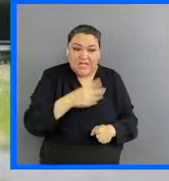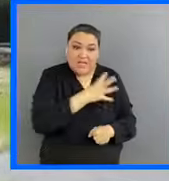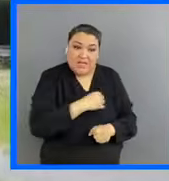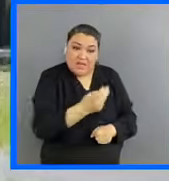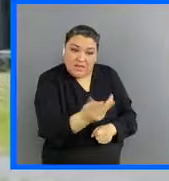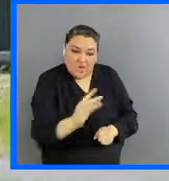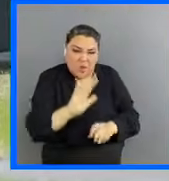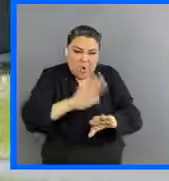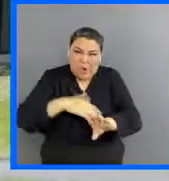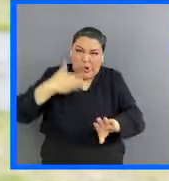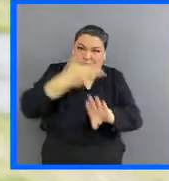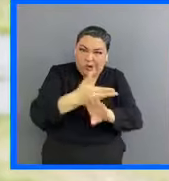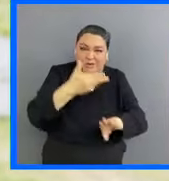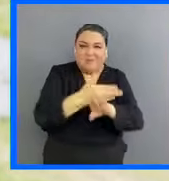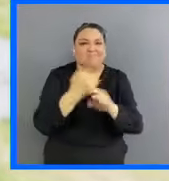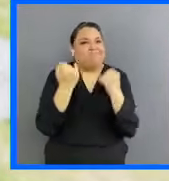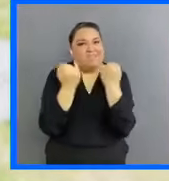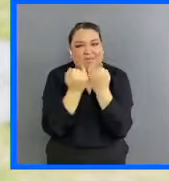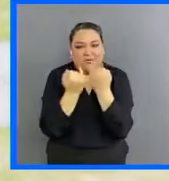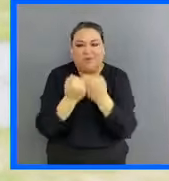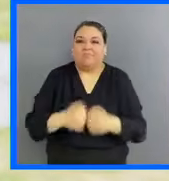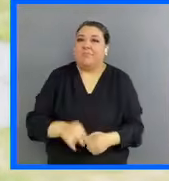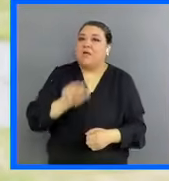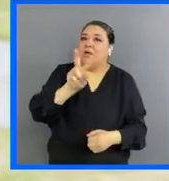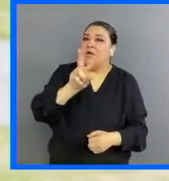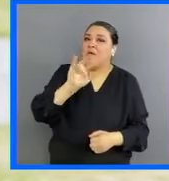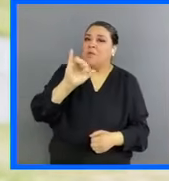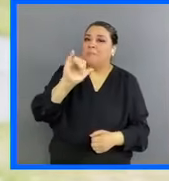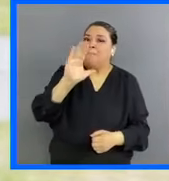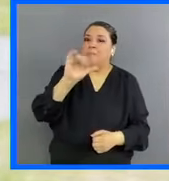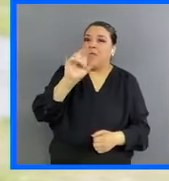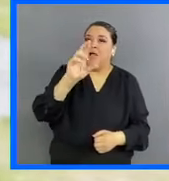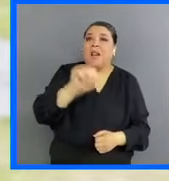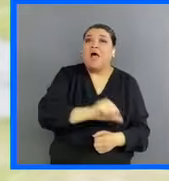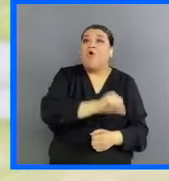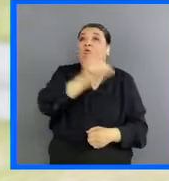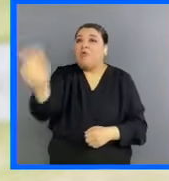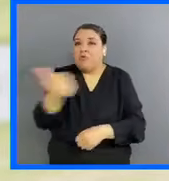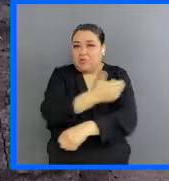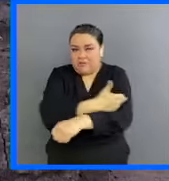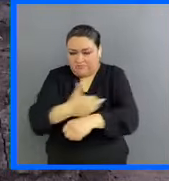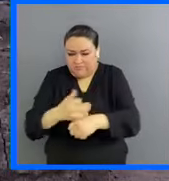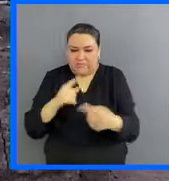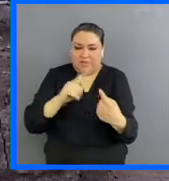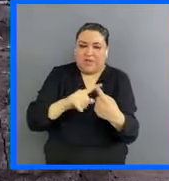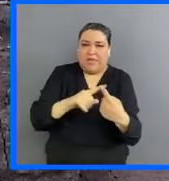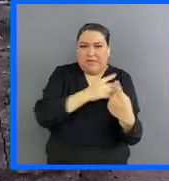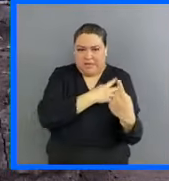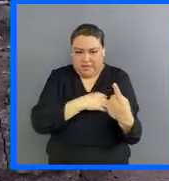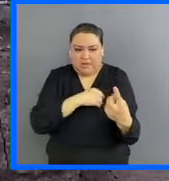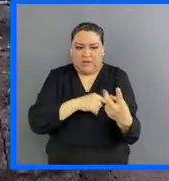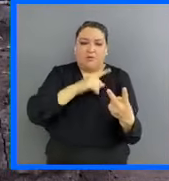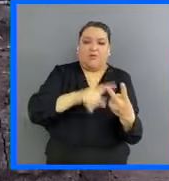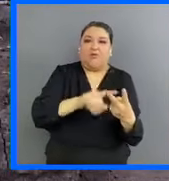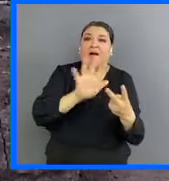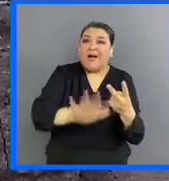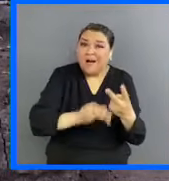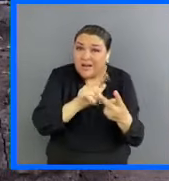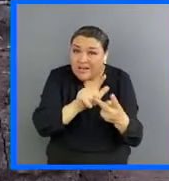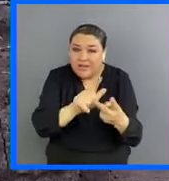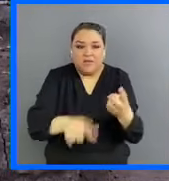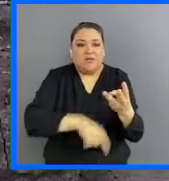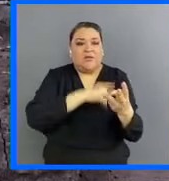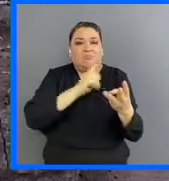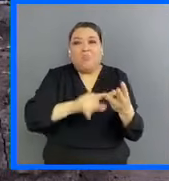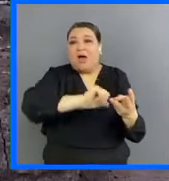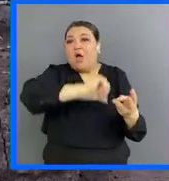La violencia vicaria puede involucrar a otros seres queridos, incluidos seres animales, y participar terceras personas con el fin de